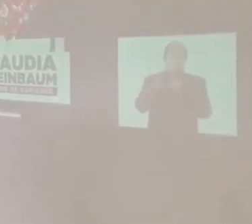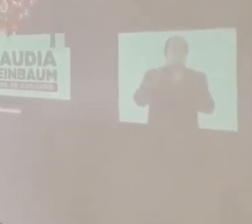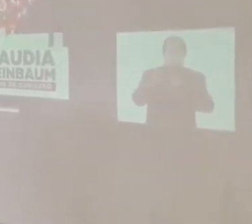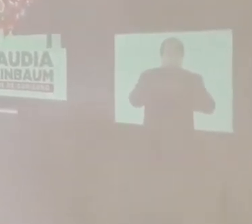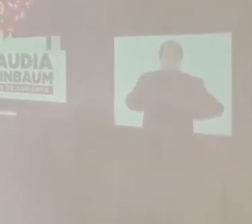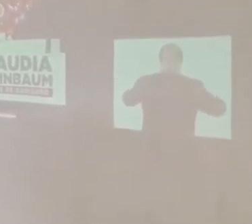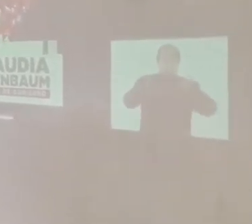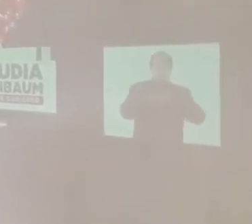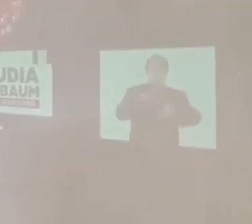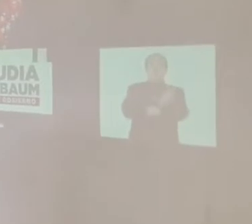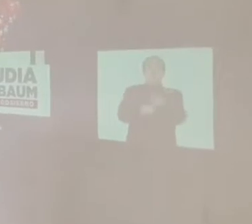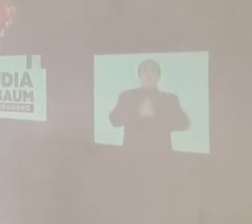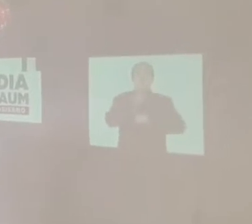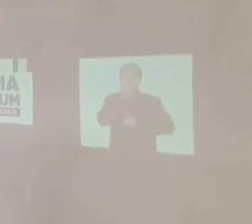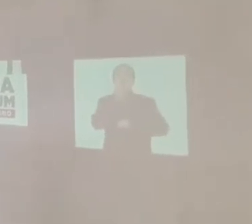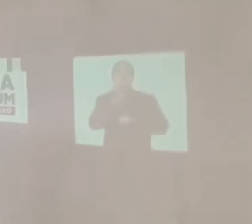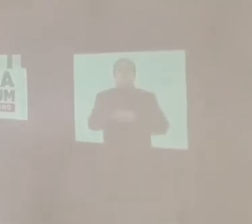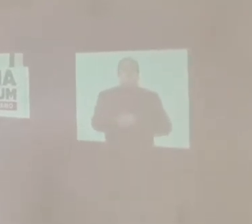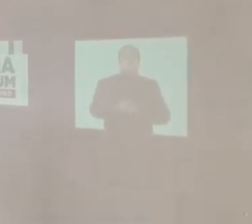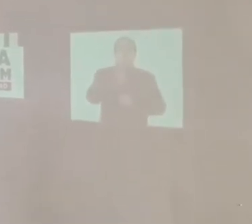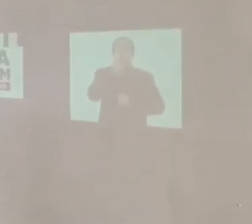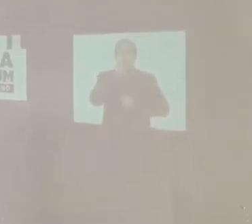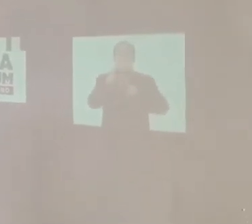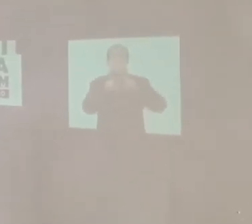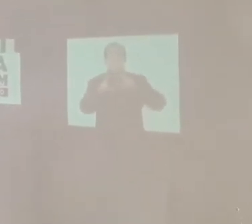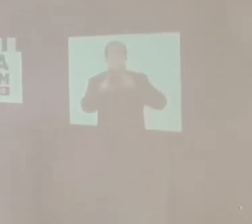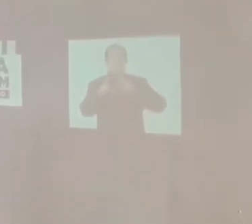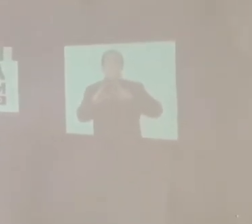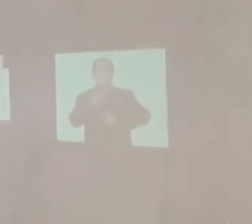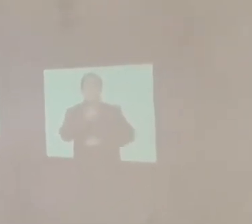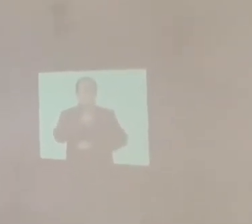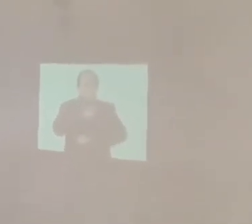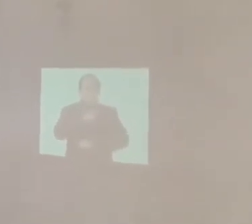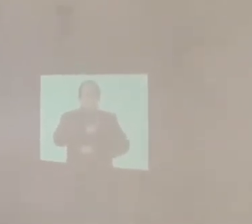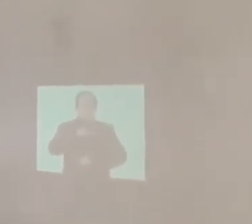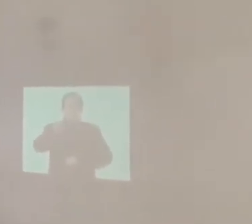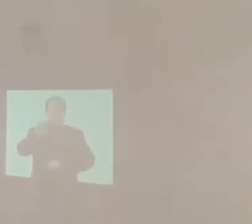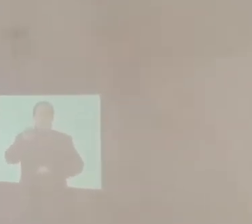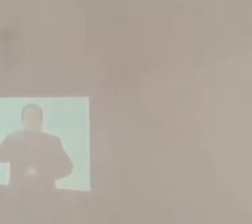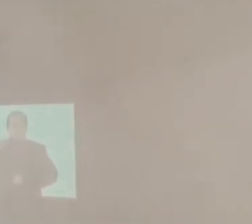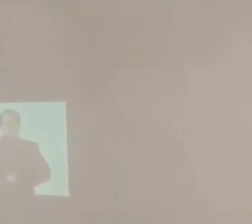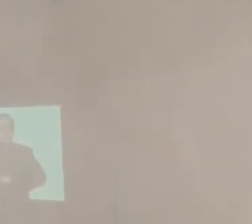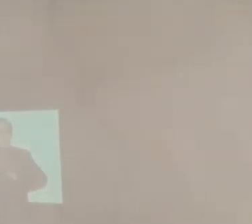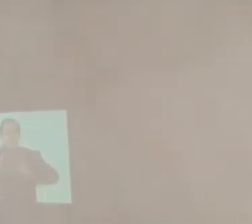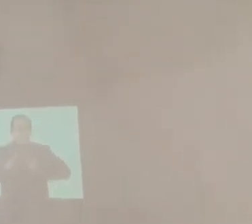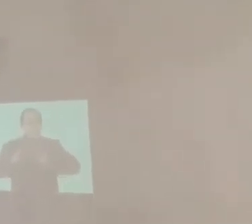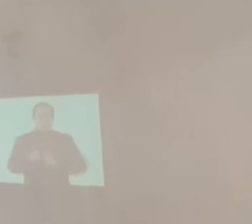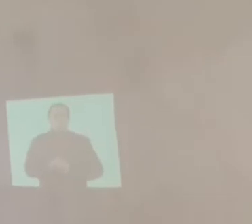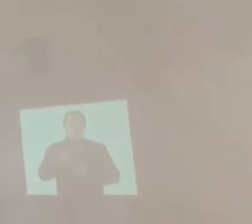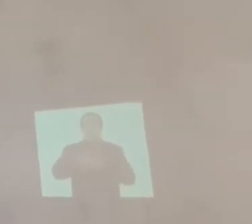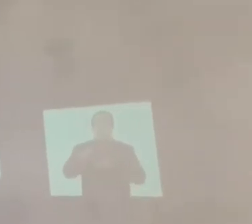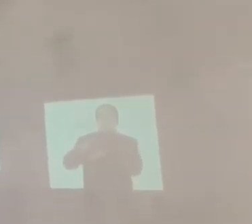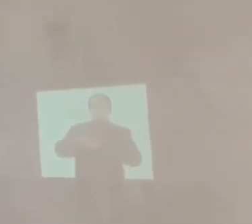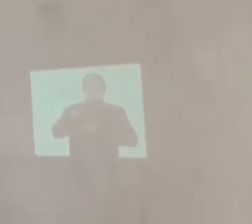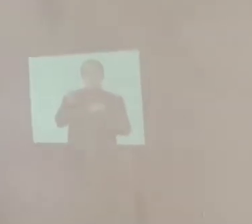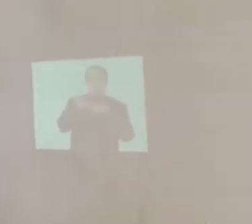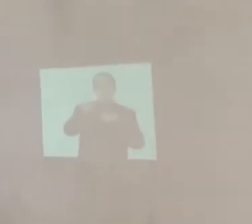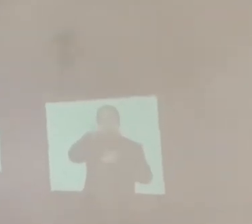La coordinación entre la policía, la Guardia Nacional y la Sedena, a quienes quiero agradecer todo su apoyo, al igual que a la Marina en